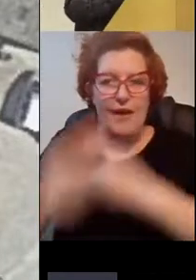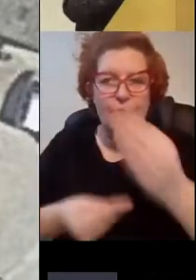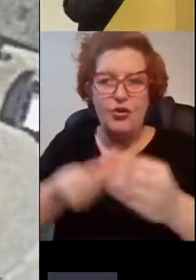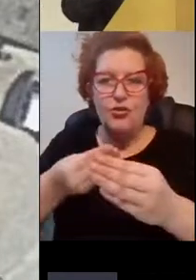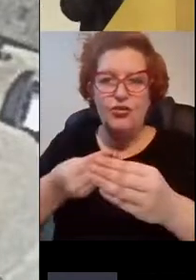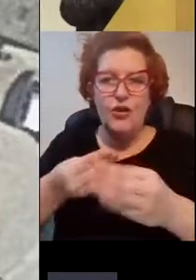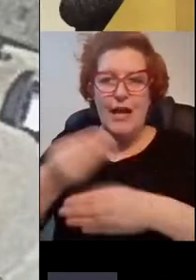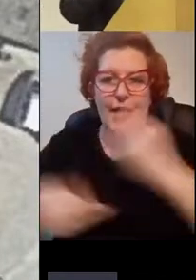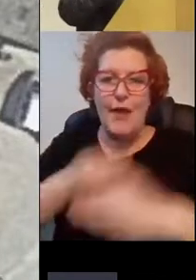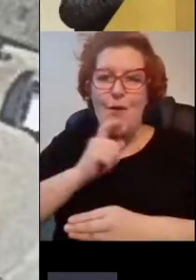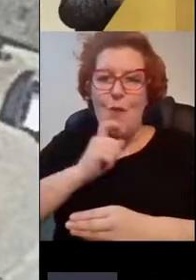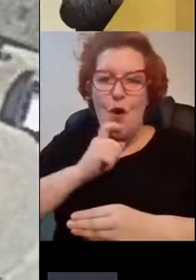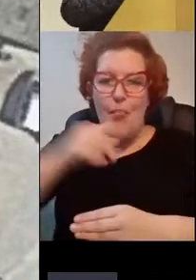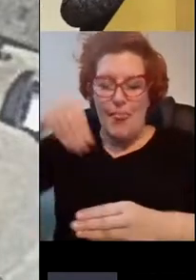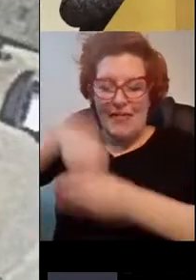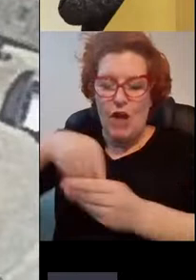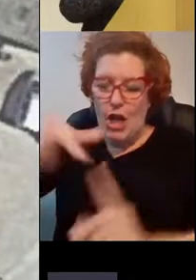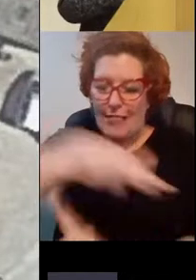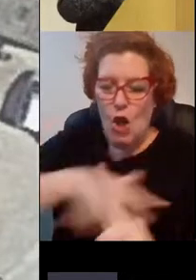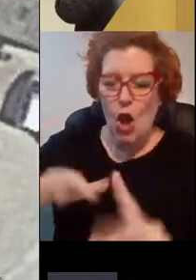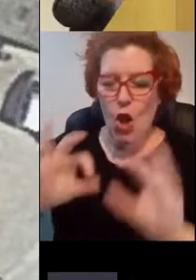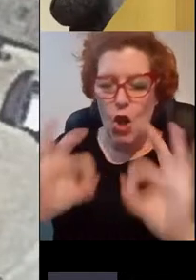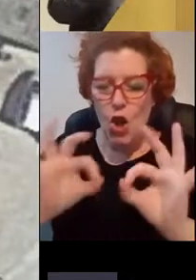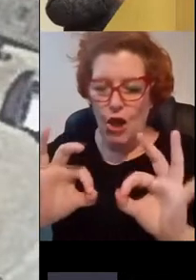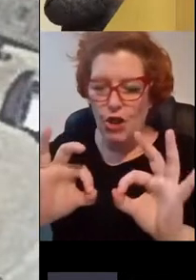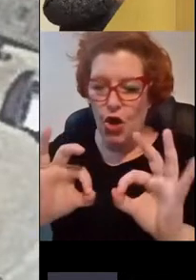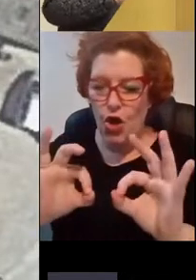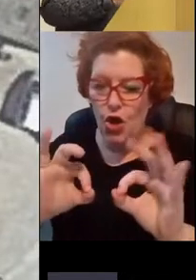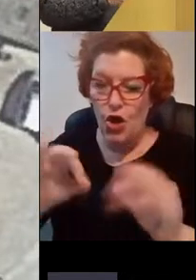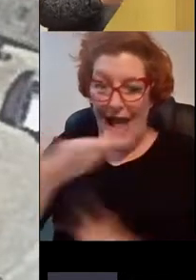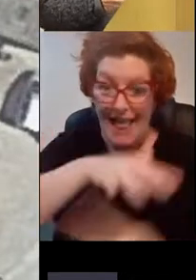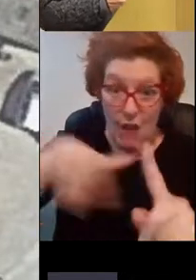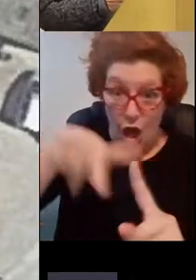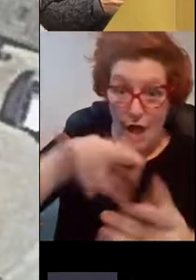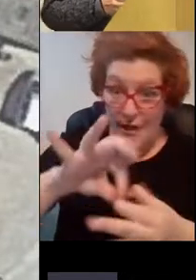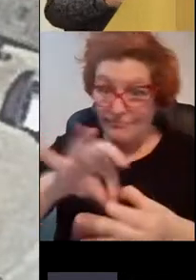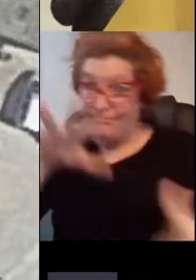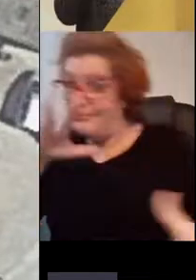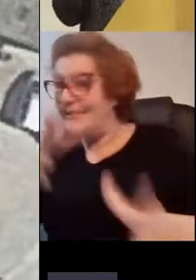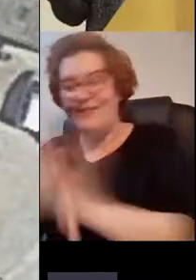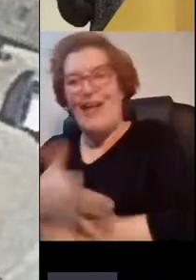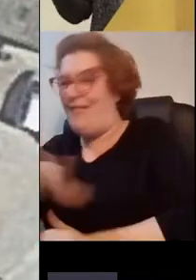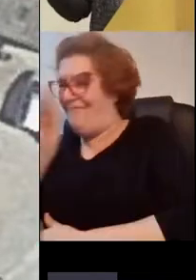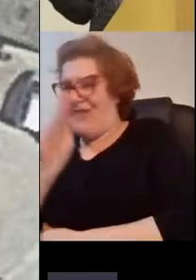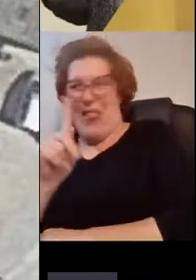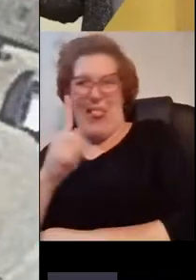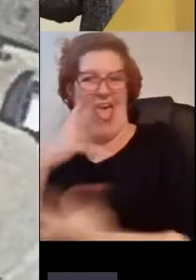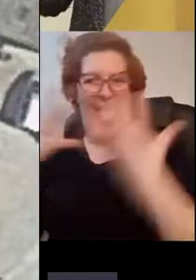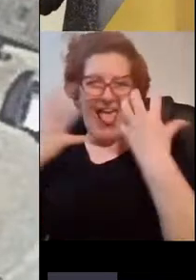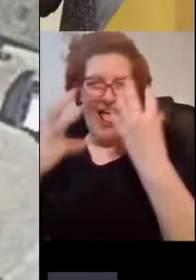desarrolladas en un entorno concreto y fuera de ese entorno no se entenderían. En este caso,